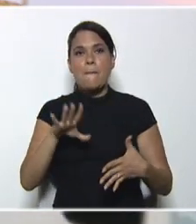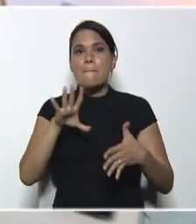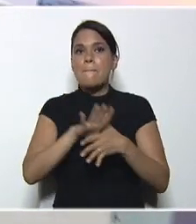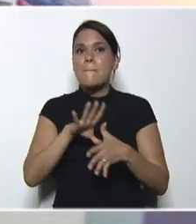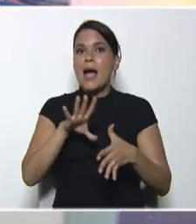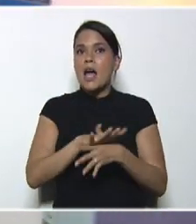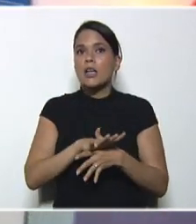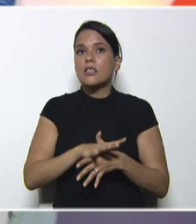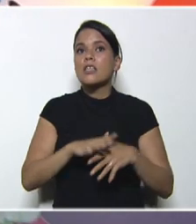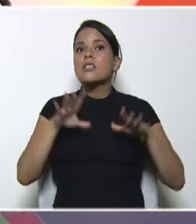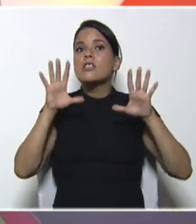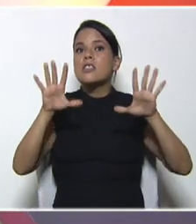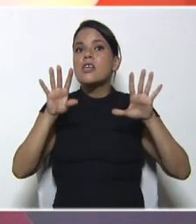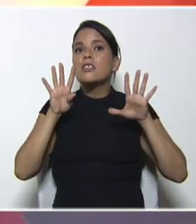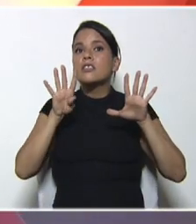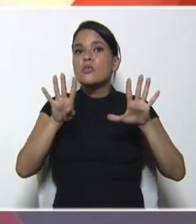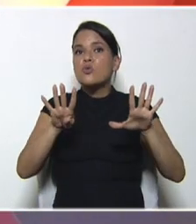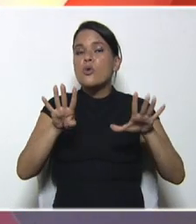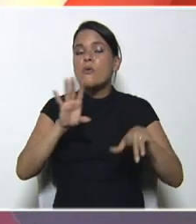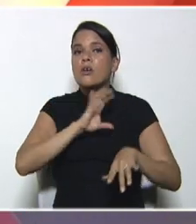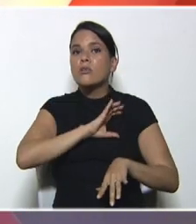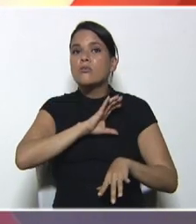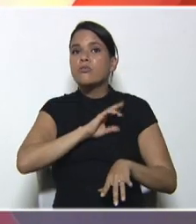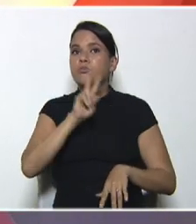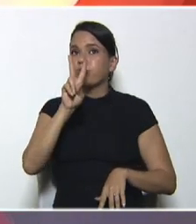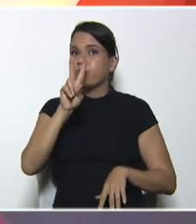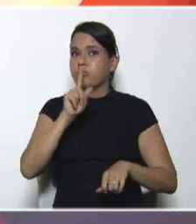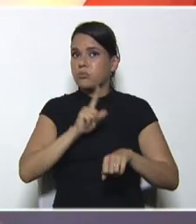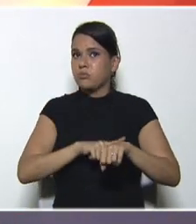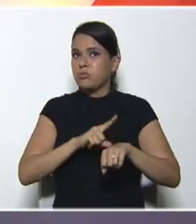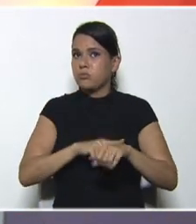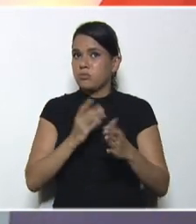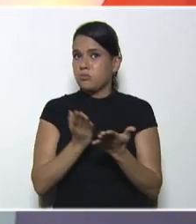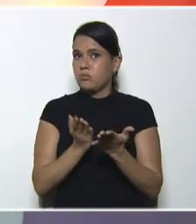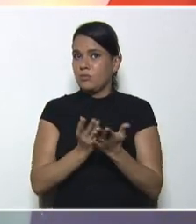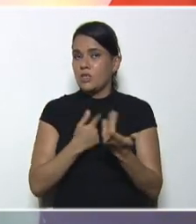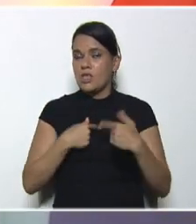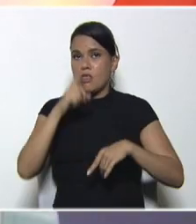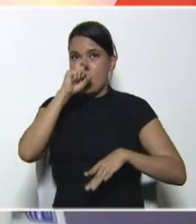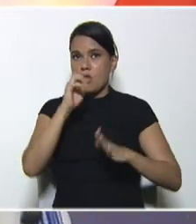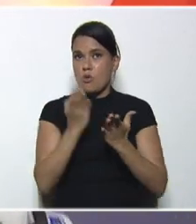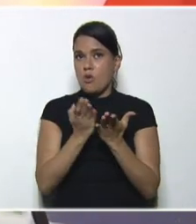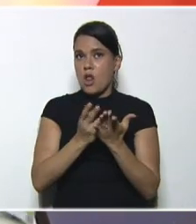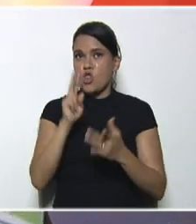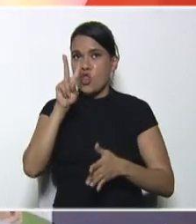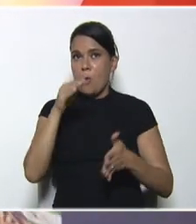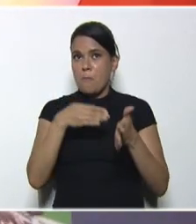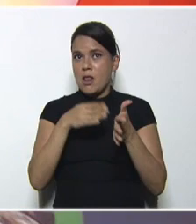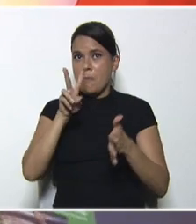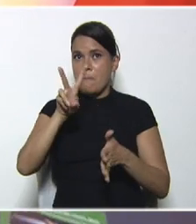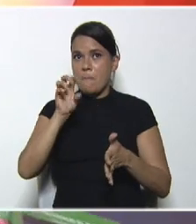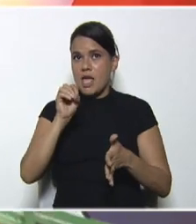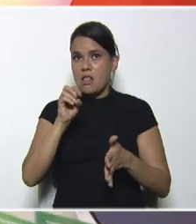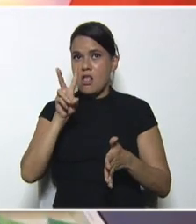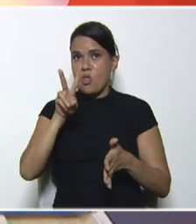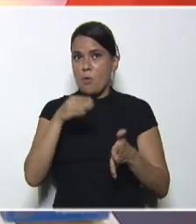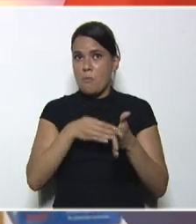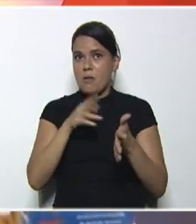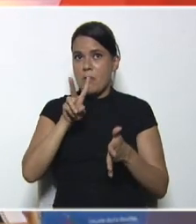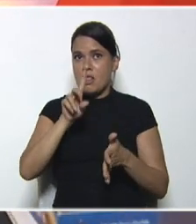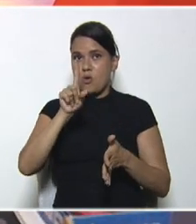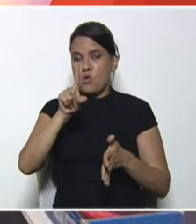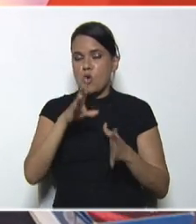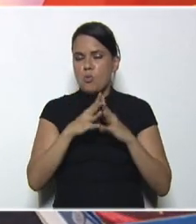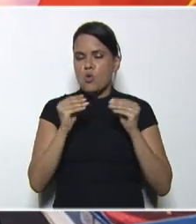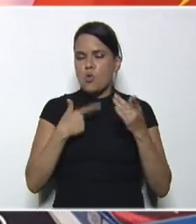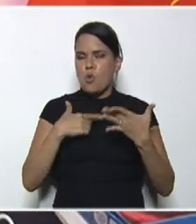martes 19 de enero, segundo momento pedagógico del año escolar 2020-2021, y como todos los